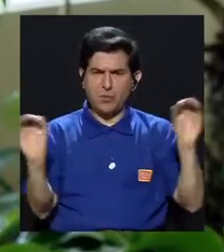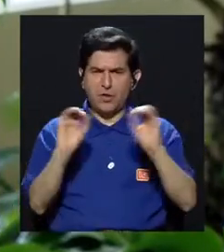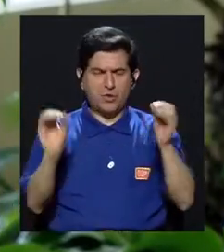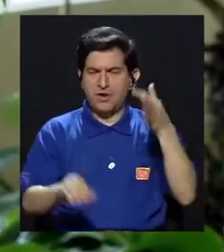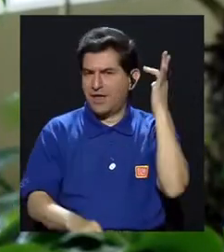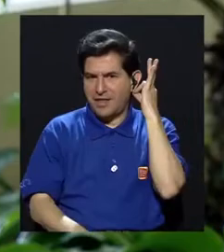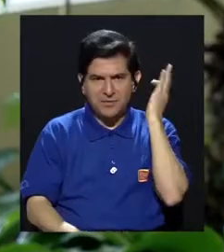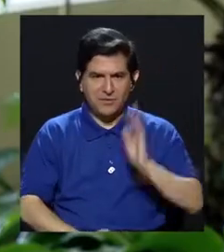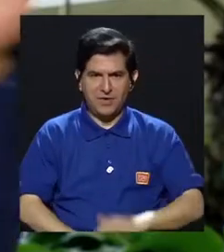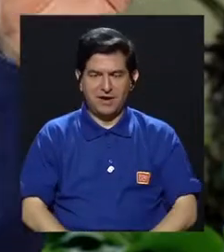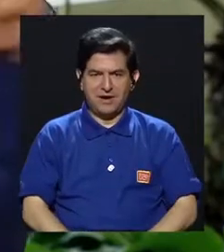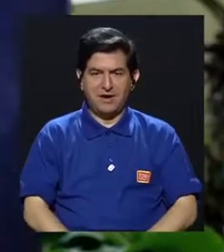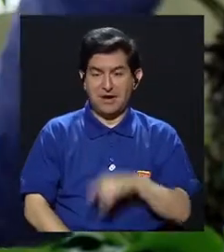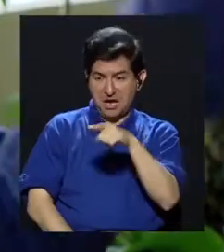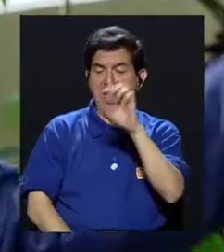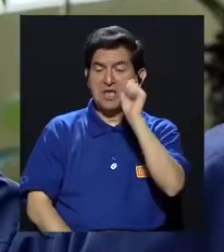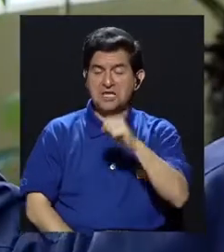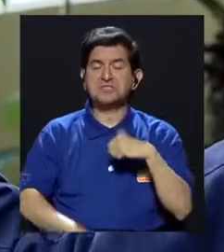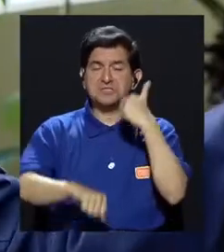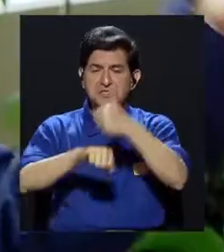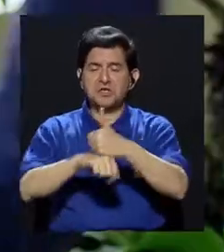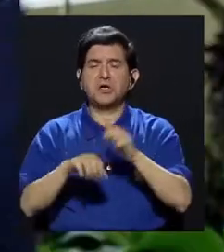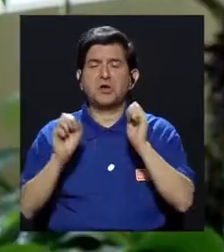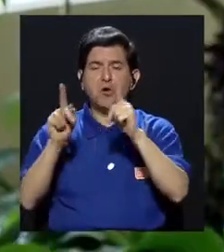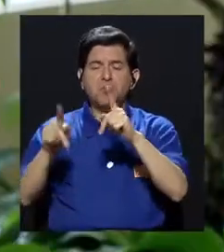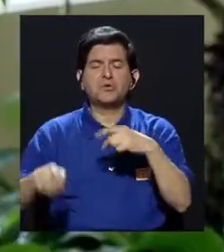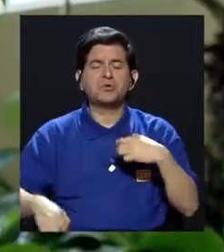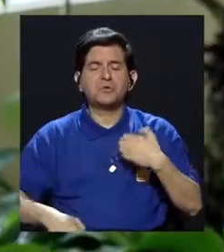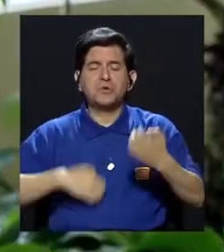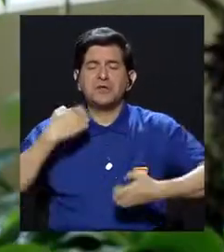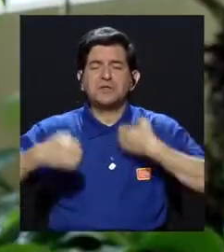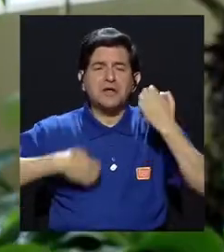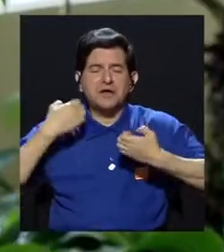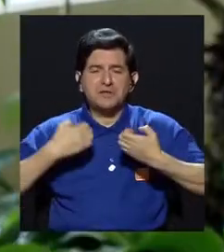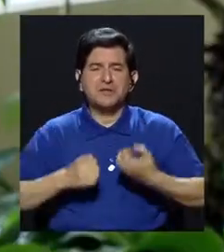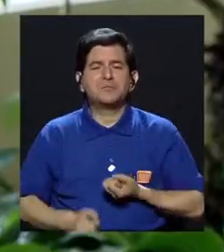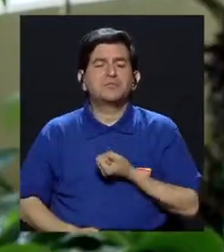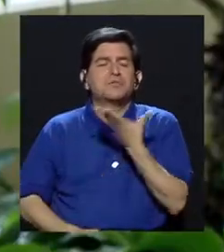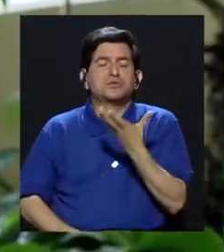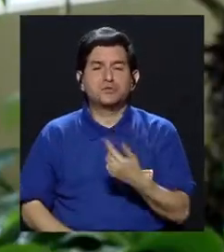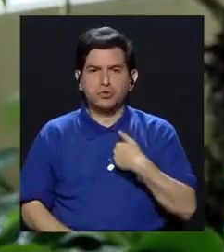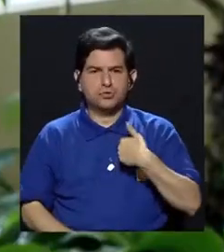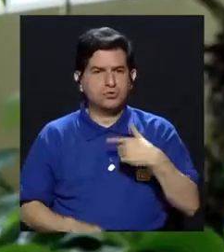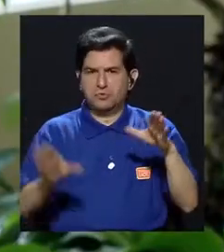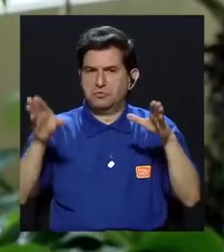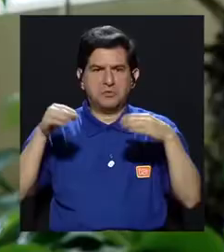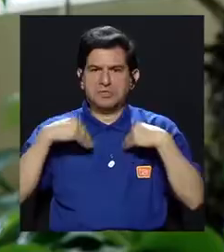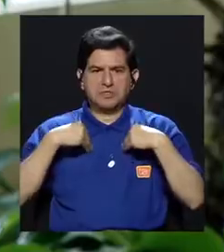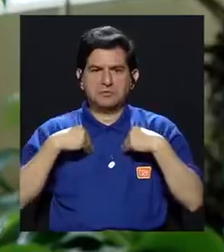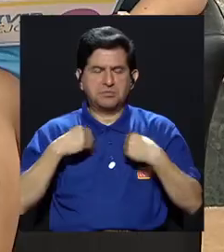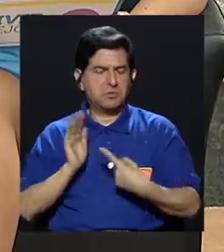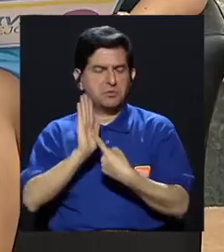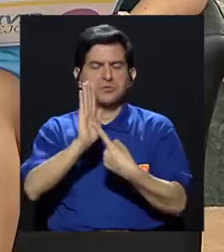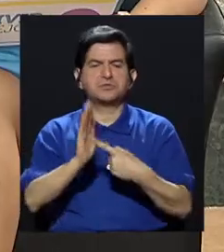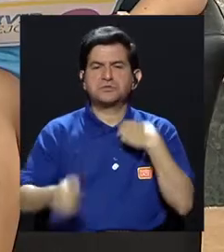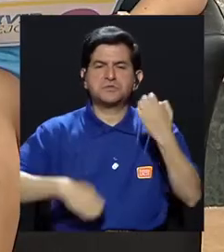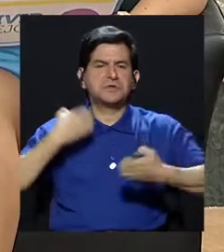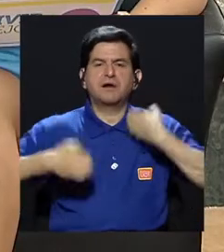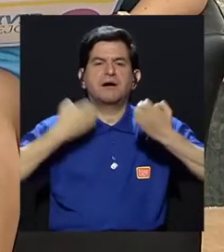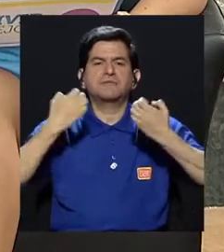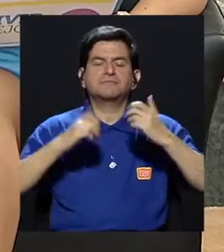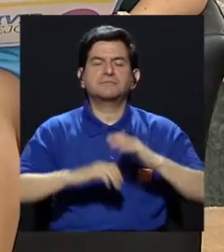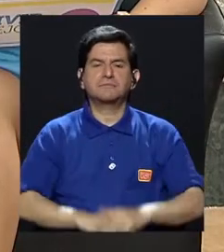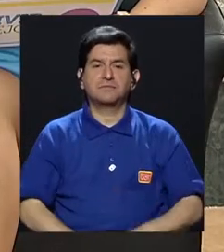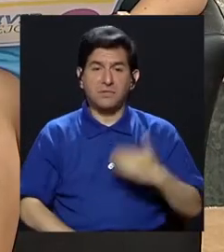de mujer, y a ellas sí les asignaron la posibilidad de ser emocionales y a mí no, yo no debo reconocer emociones. Entonces, por lo